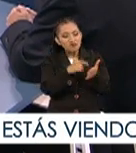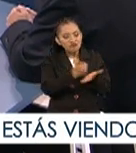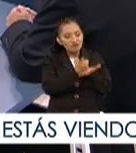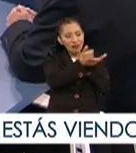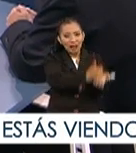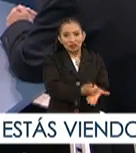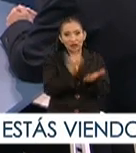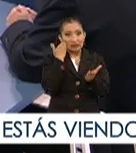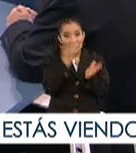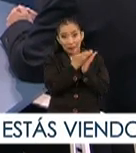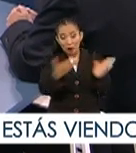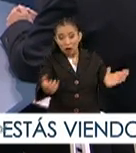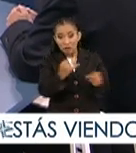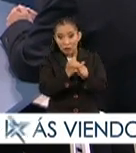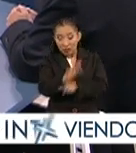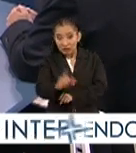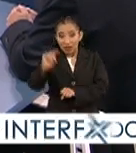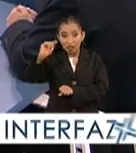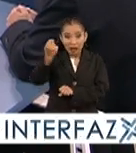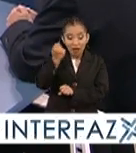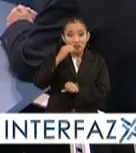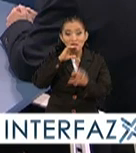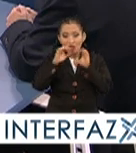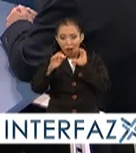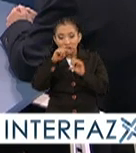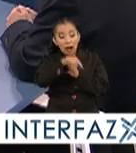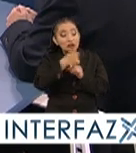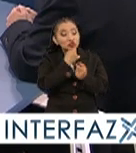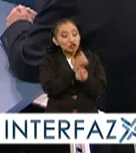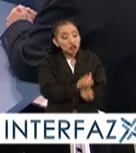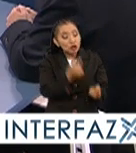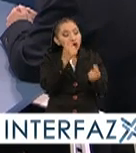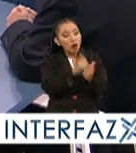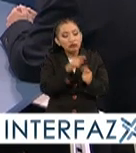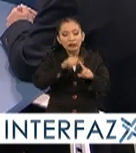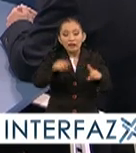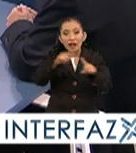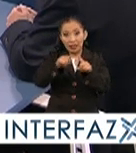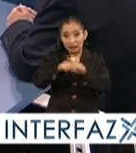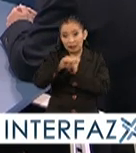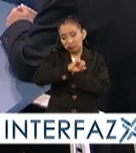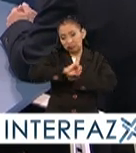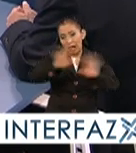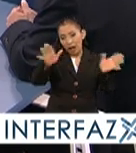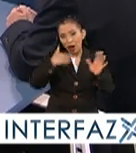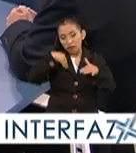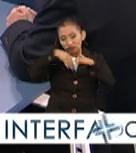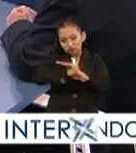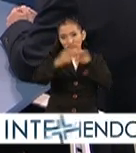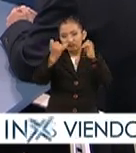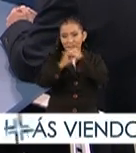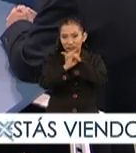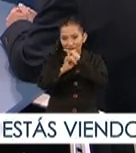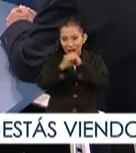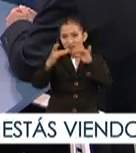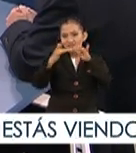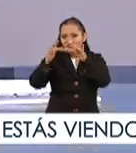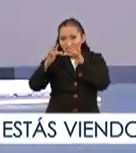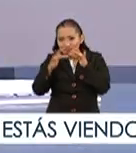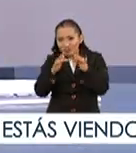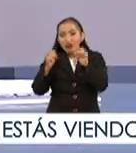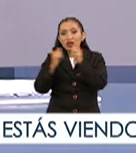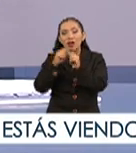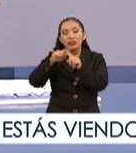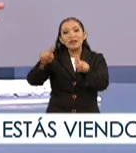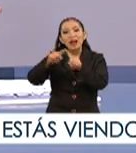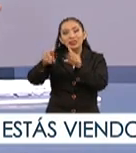guiar en esta era de la información, de las tecnologías de la comunicación a los niños con una serie, además de obviamente la accesibilidad y la conectividad, pues